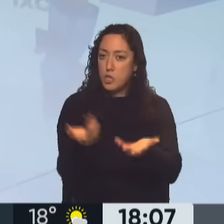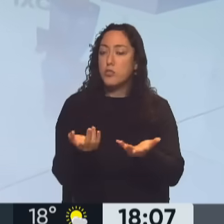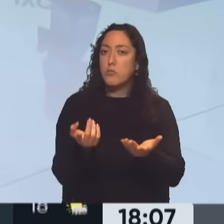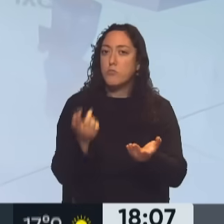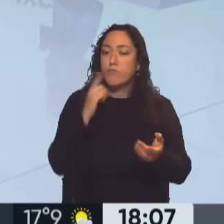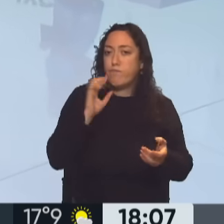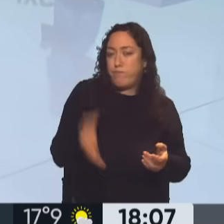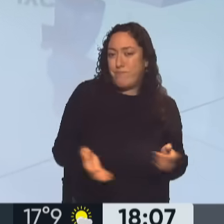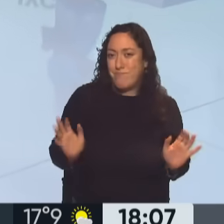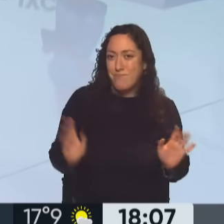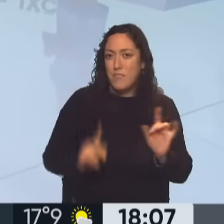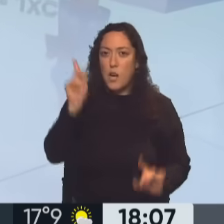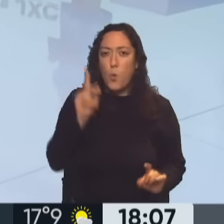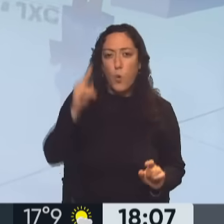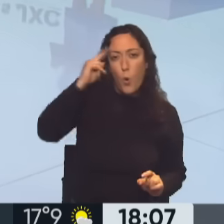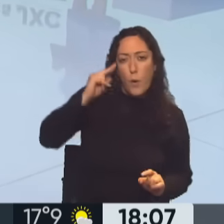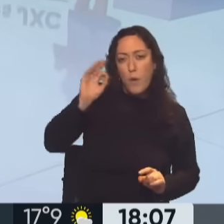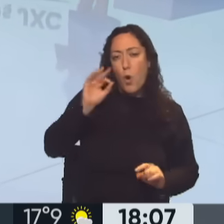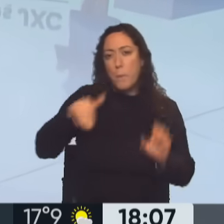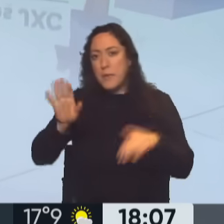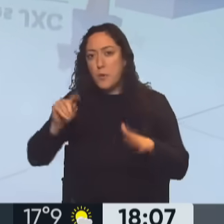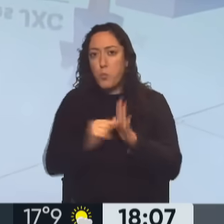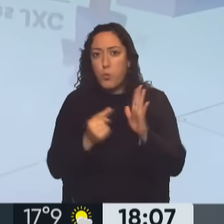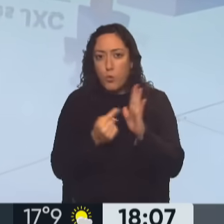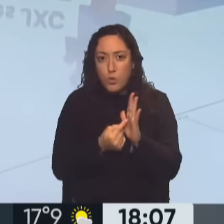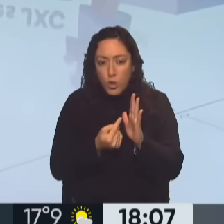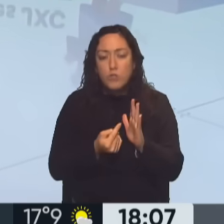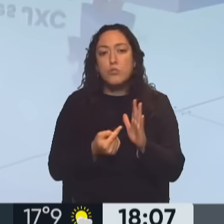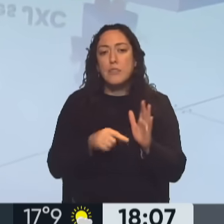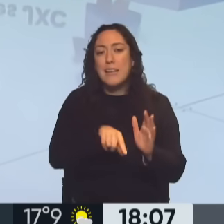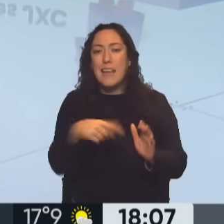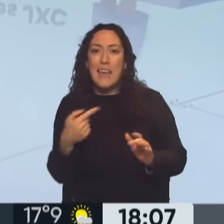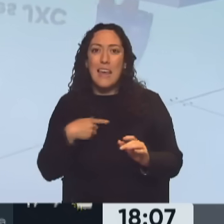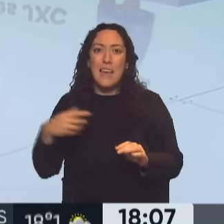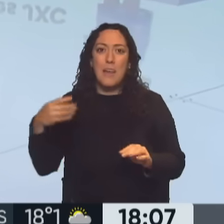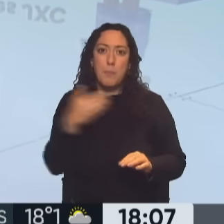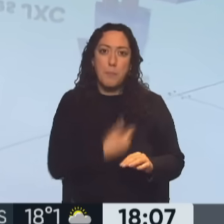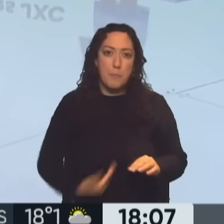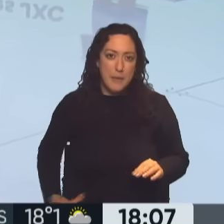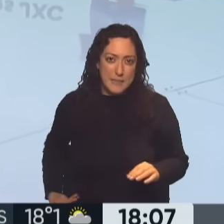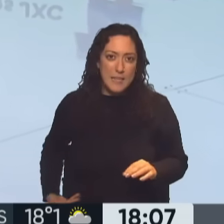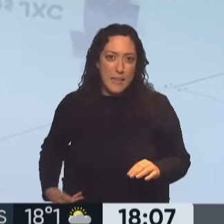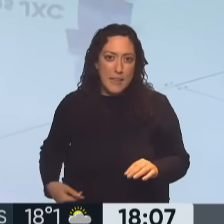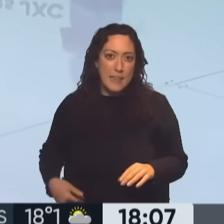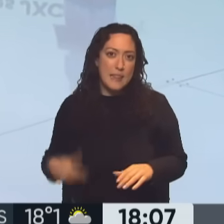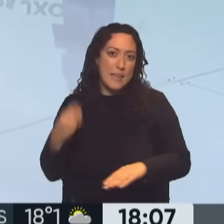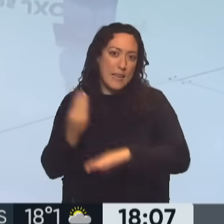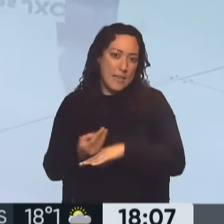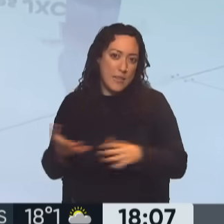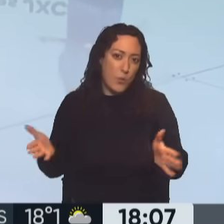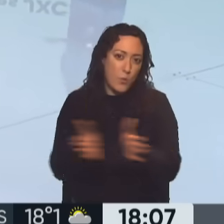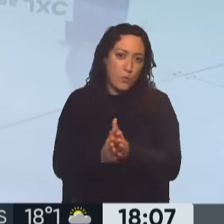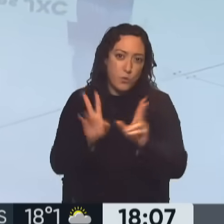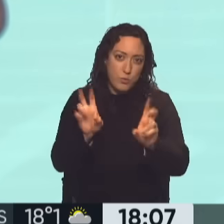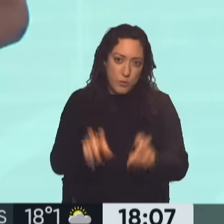algunos casos, algunos sacaron 9 o más puntos que la candidata presidencial que se supone era de la misma fuerza y debían militar. El corte de